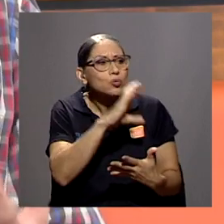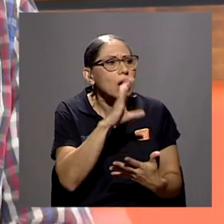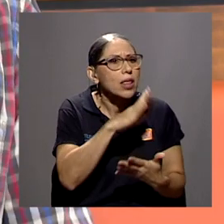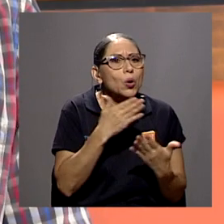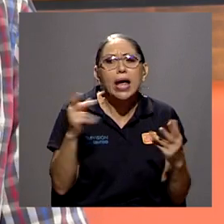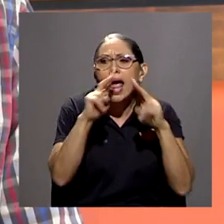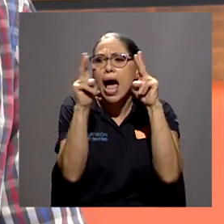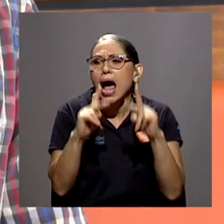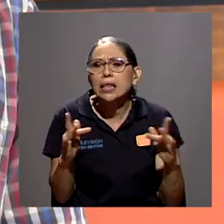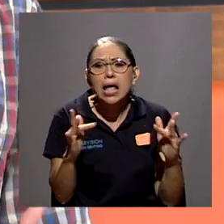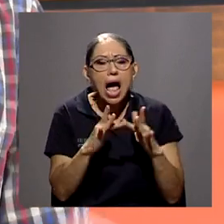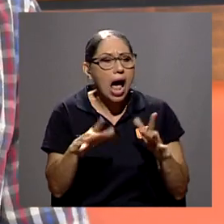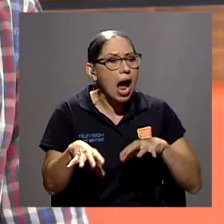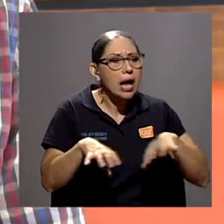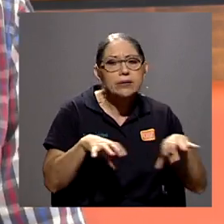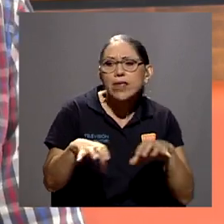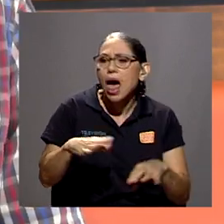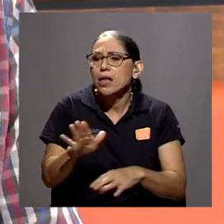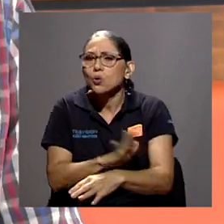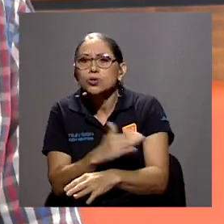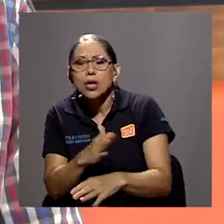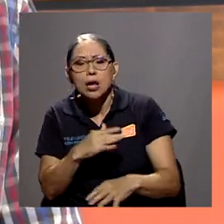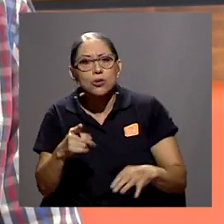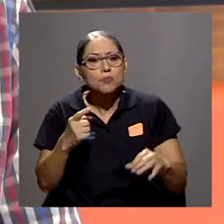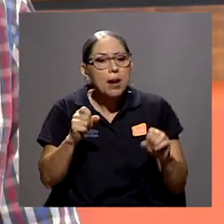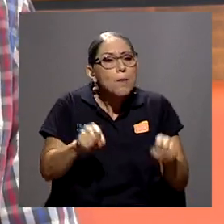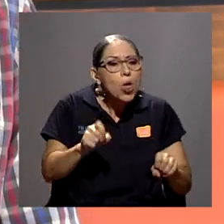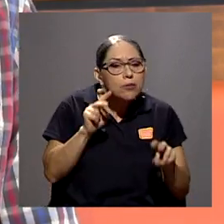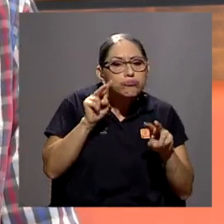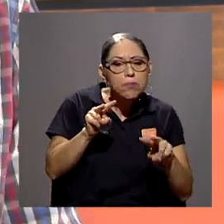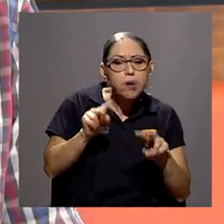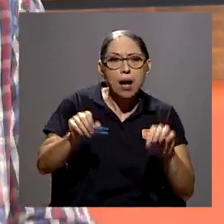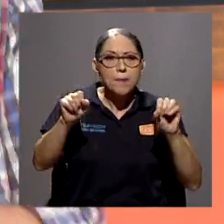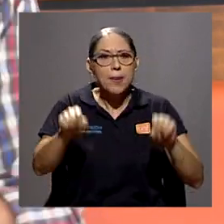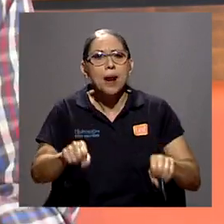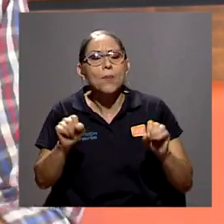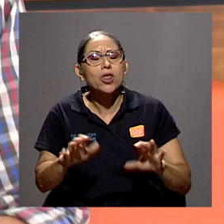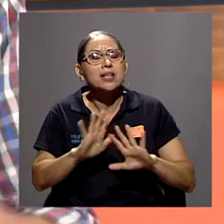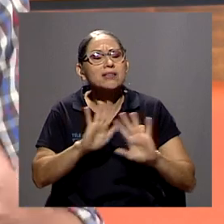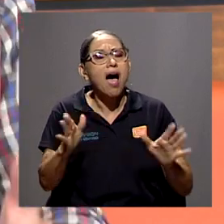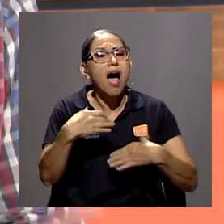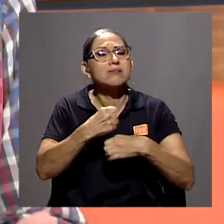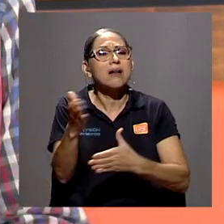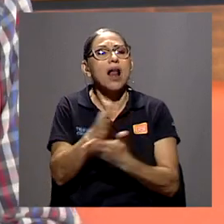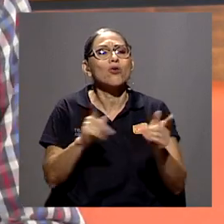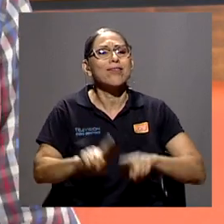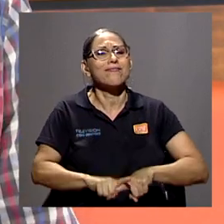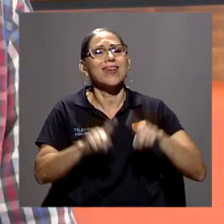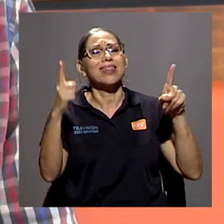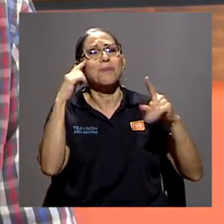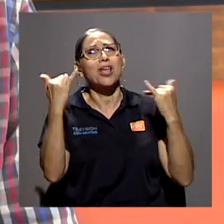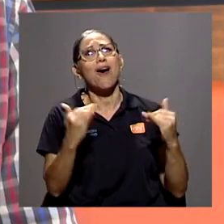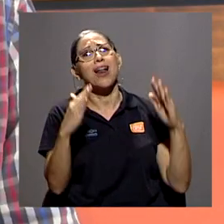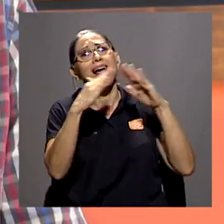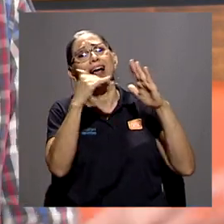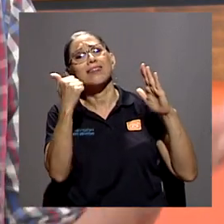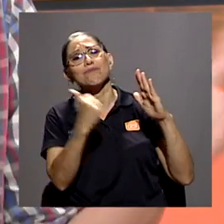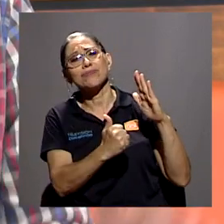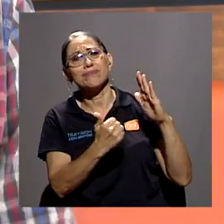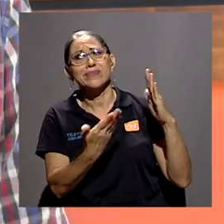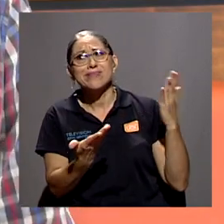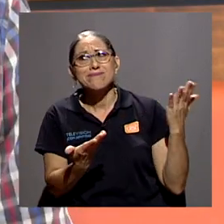actividades para poder acercarse a eso para poder también sacarlo de esa cotidianidad de estar en la cometidos en la casa haciendo